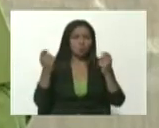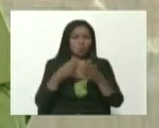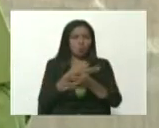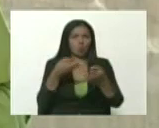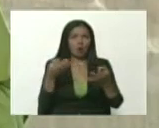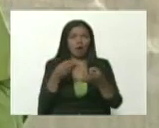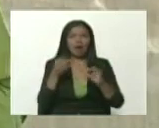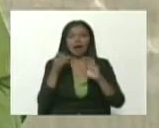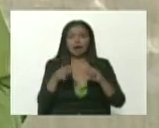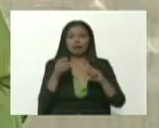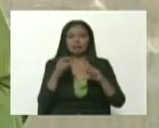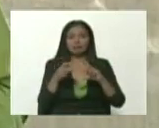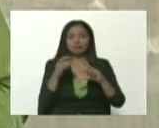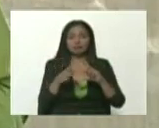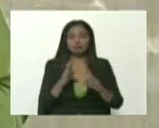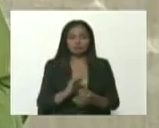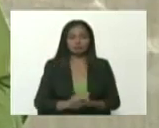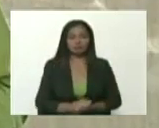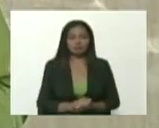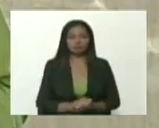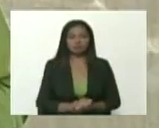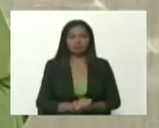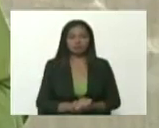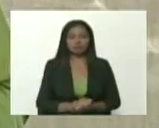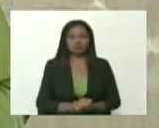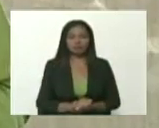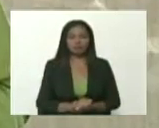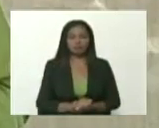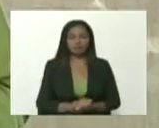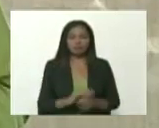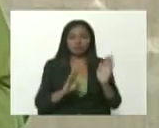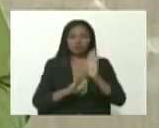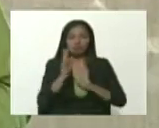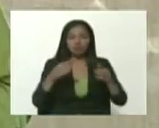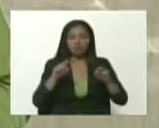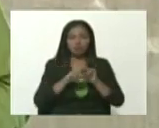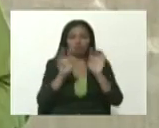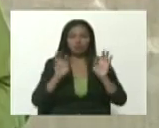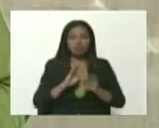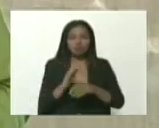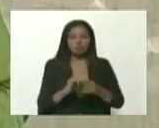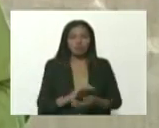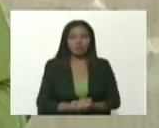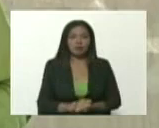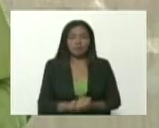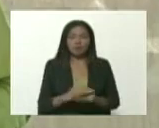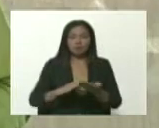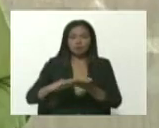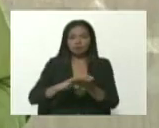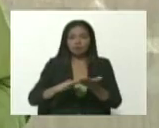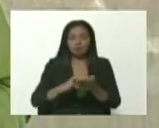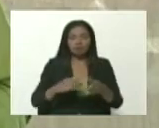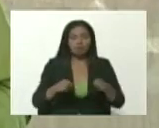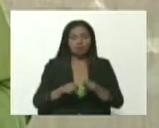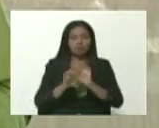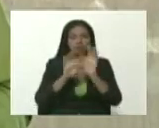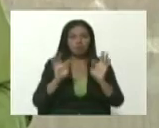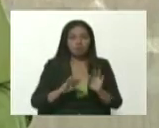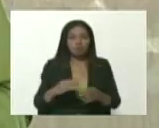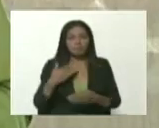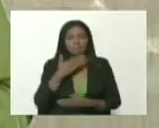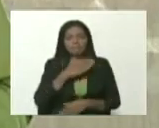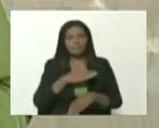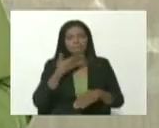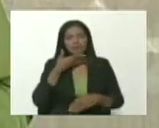de carnetización para crecer, para consolidarnos y para mejorar